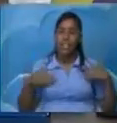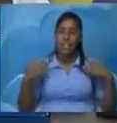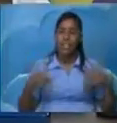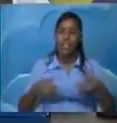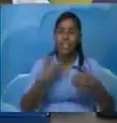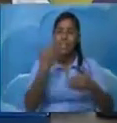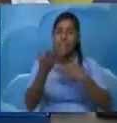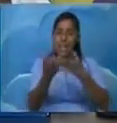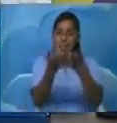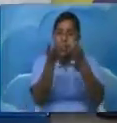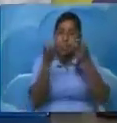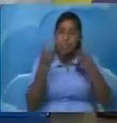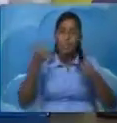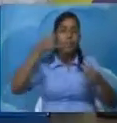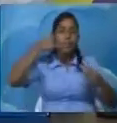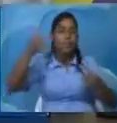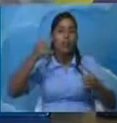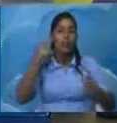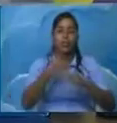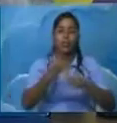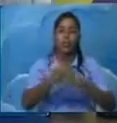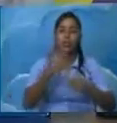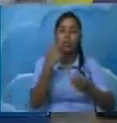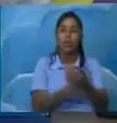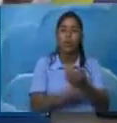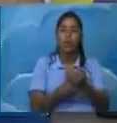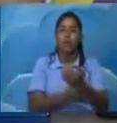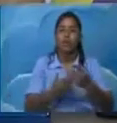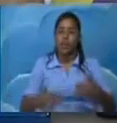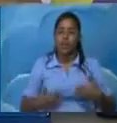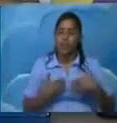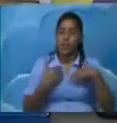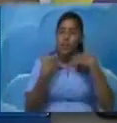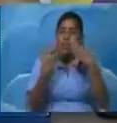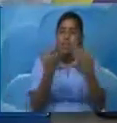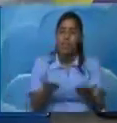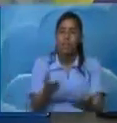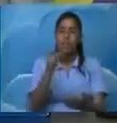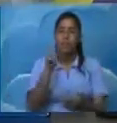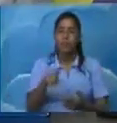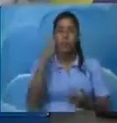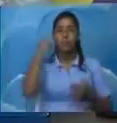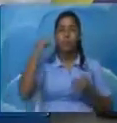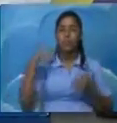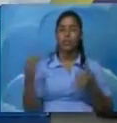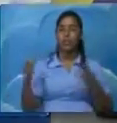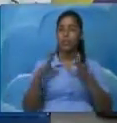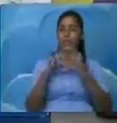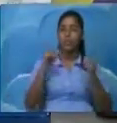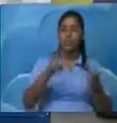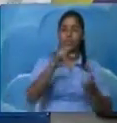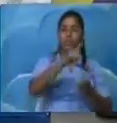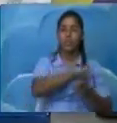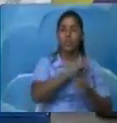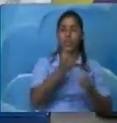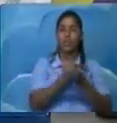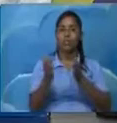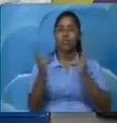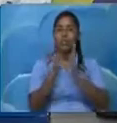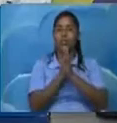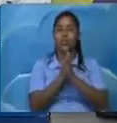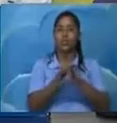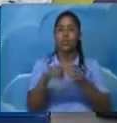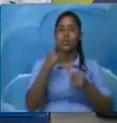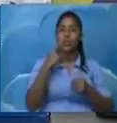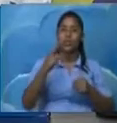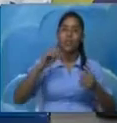el que recibe el telefonito como el hermano que trae esa ofrenda para las necesidades de los santos. ¿Cuántos